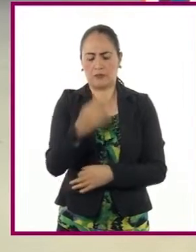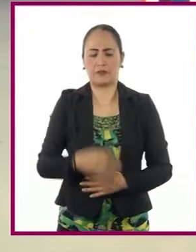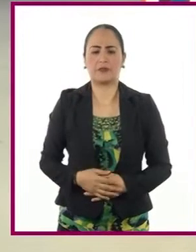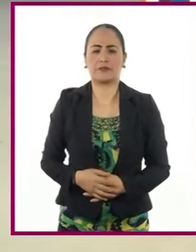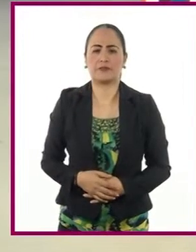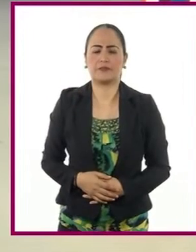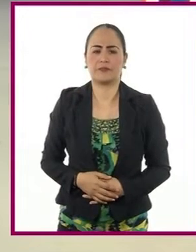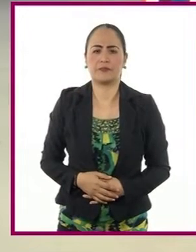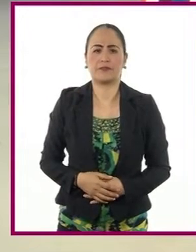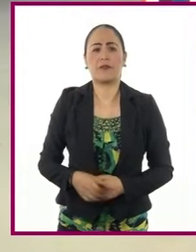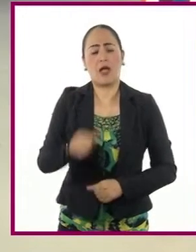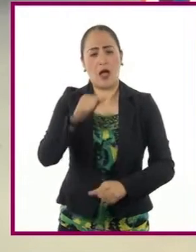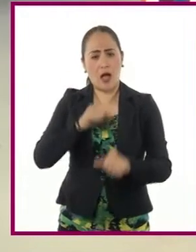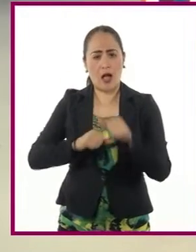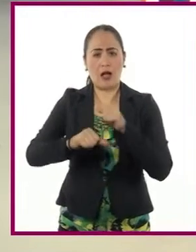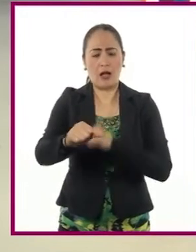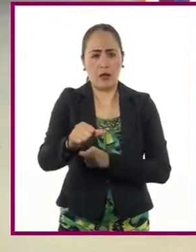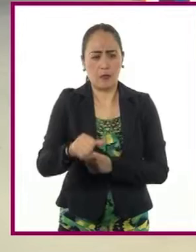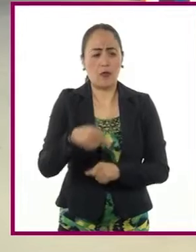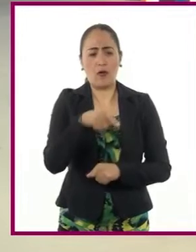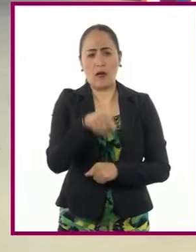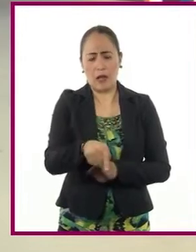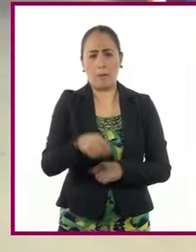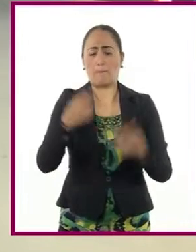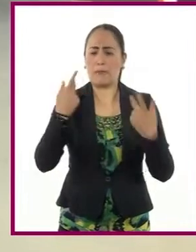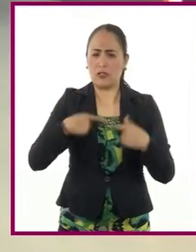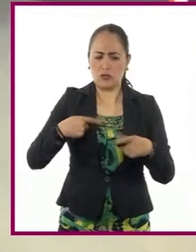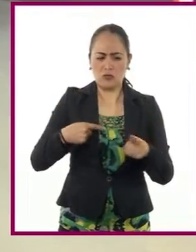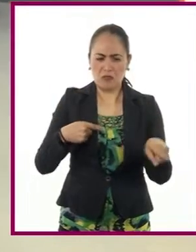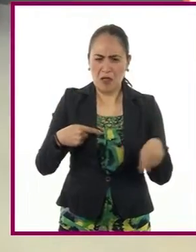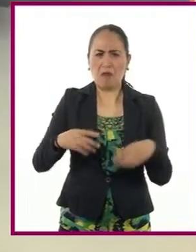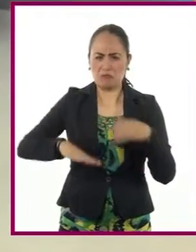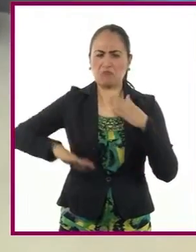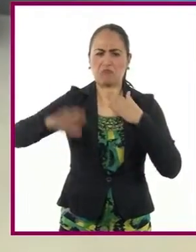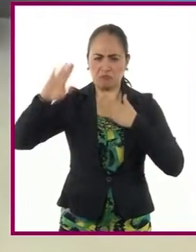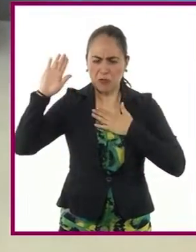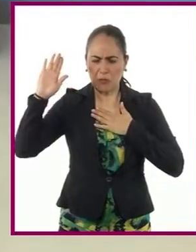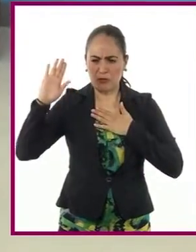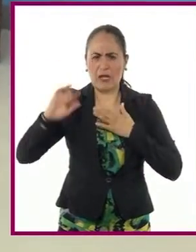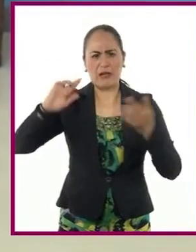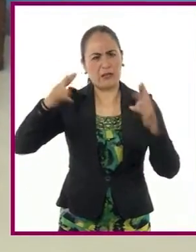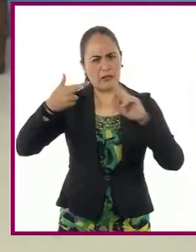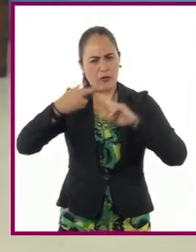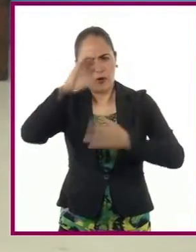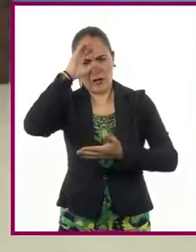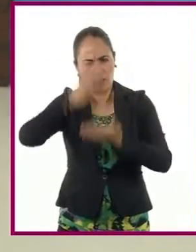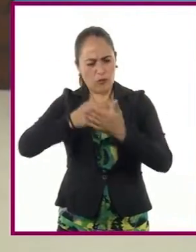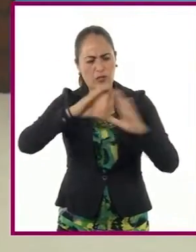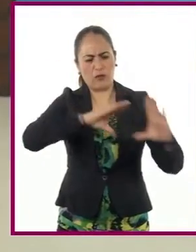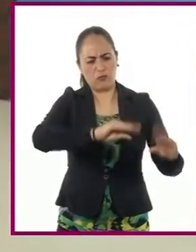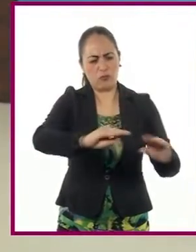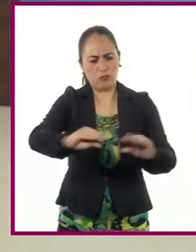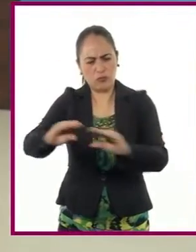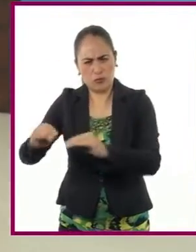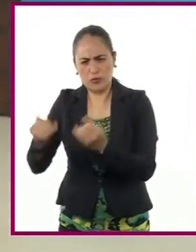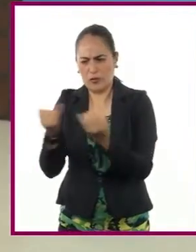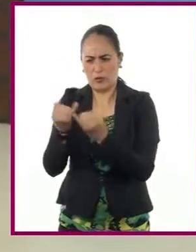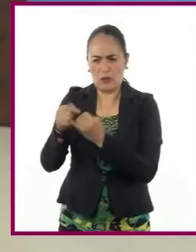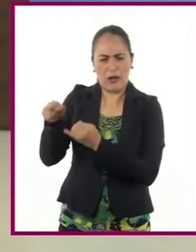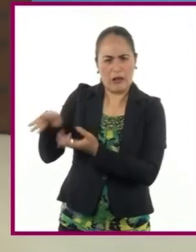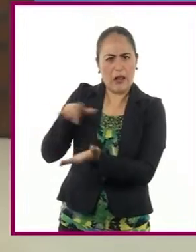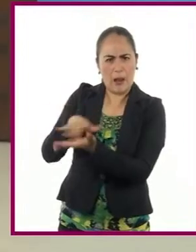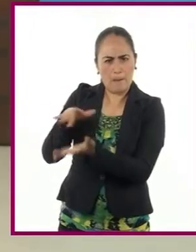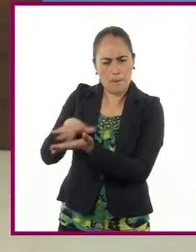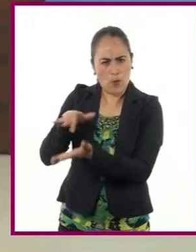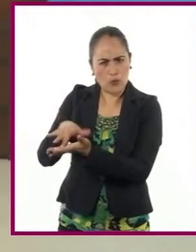A cambio, el conquistador se comprometía a enseñar la religión católica y dar protección al señorío. De